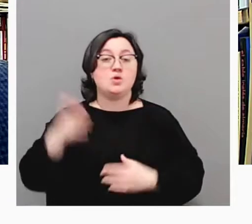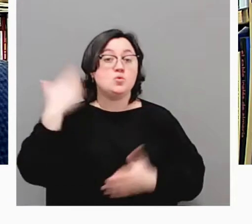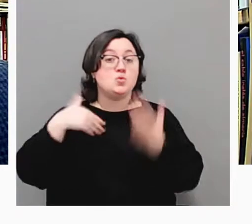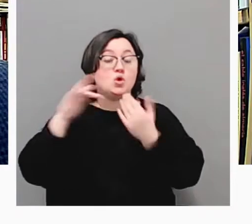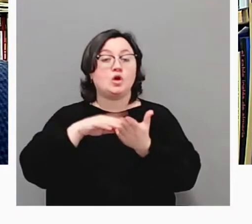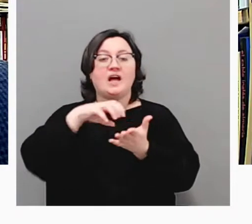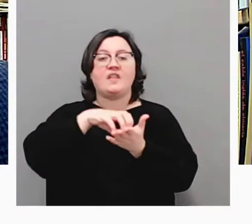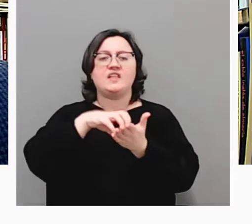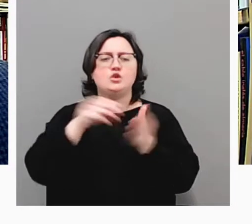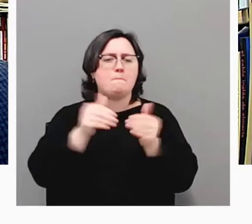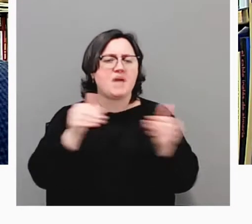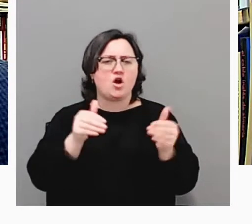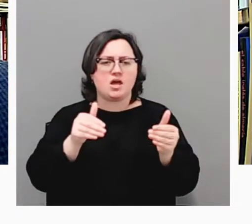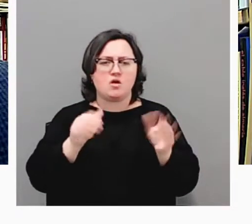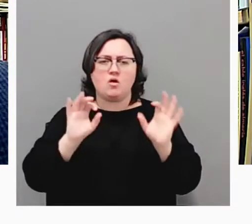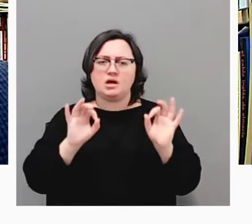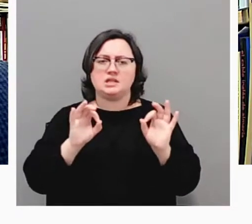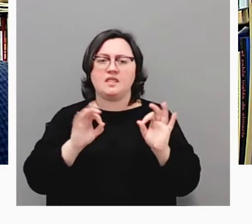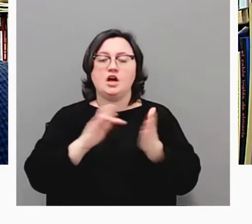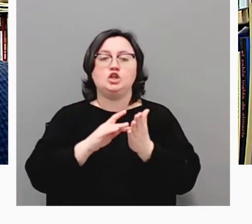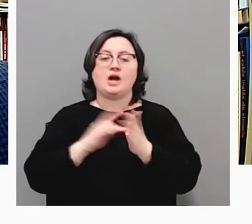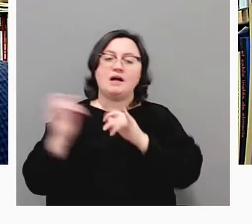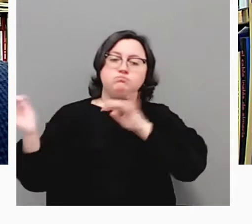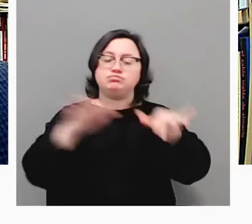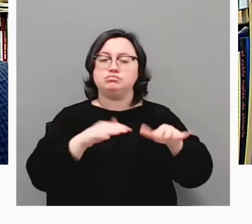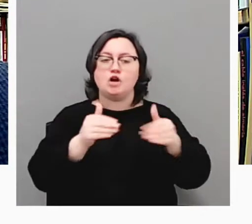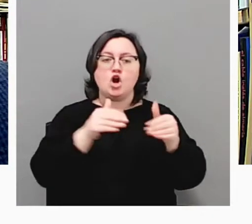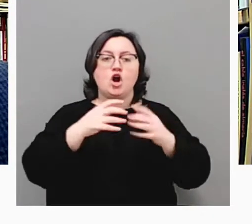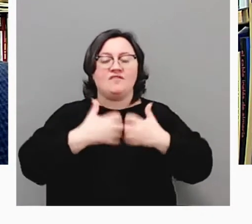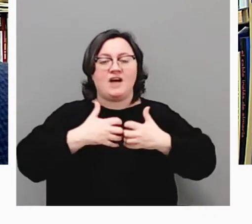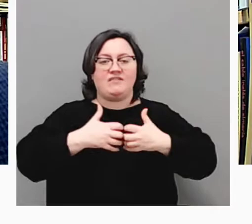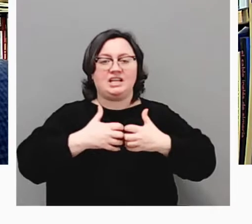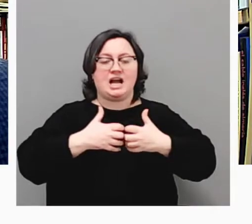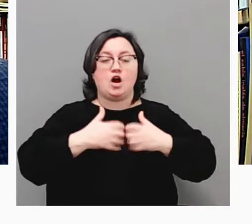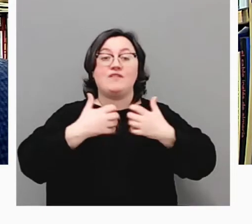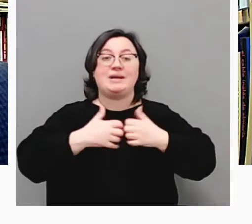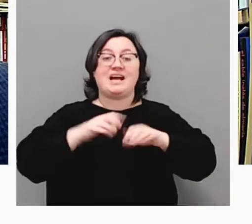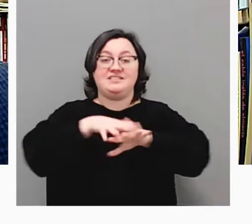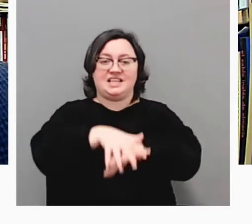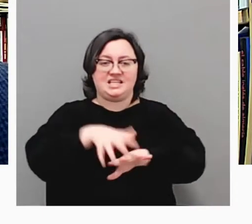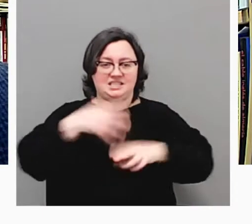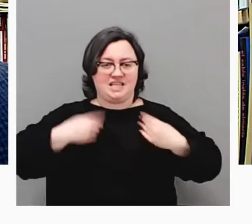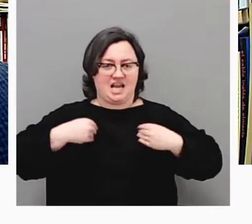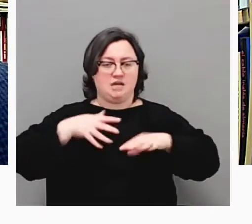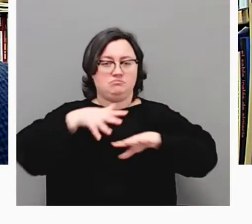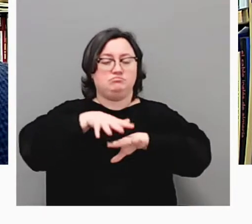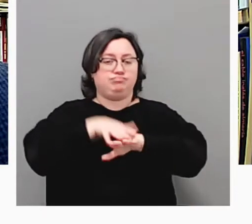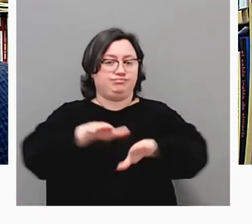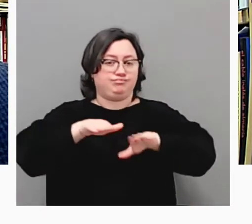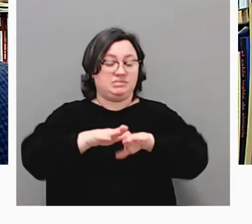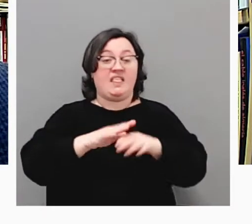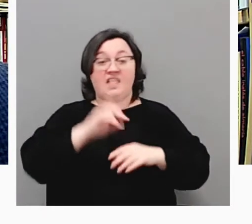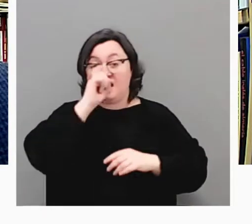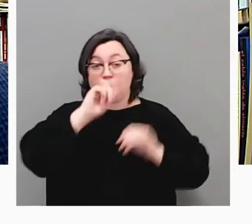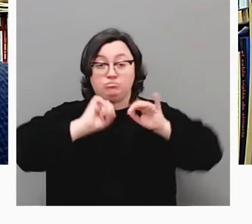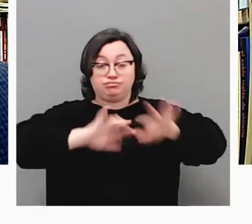centro pionero como colonia industrial y como fábrica textil, y que claro, cuando se quedó obsoleto quedó totalmente